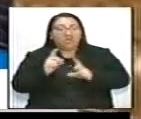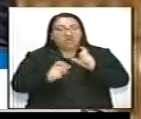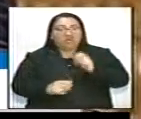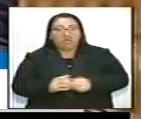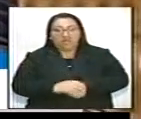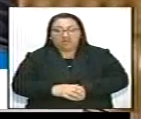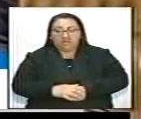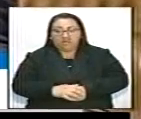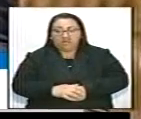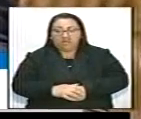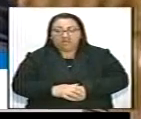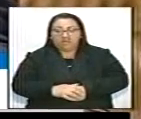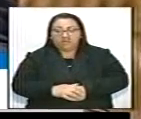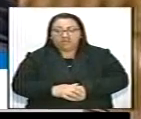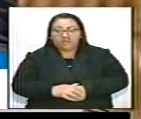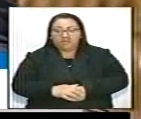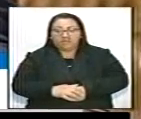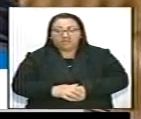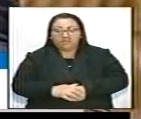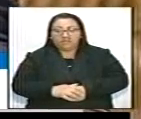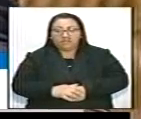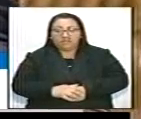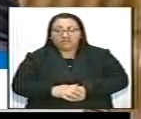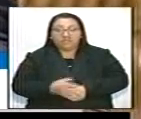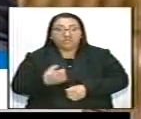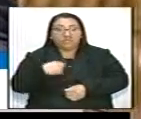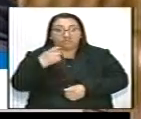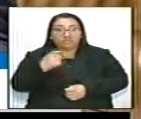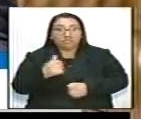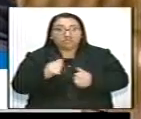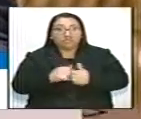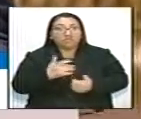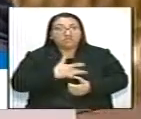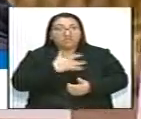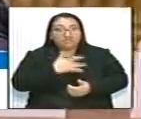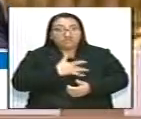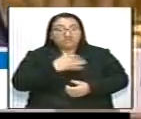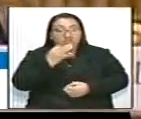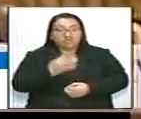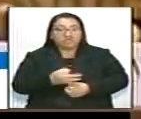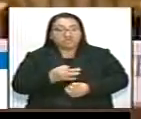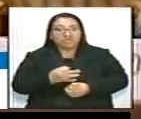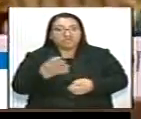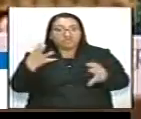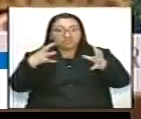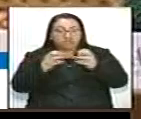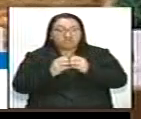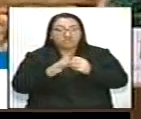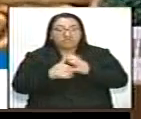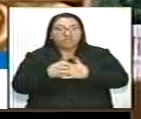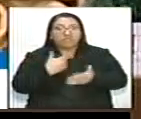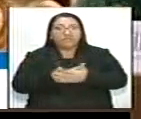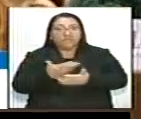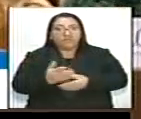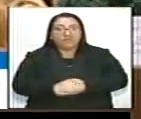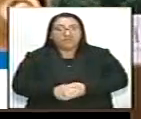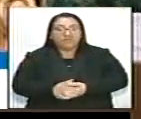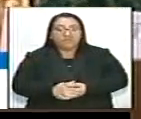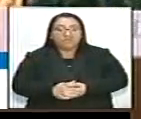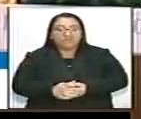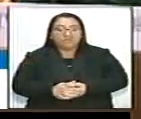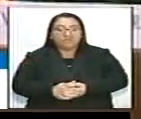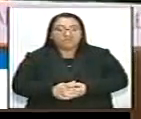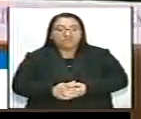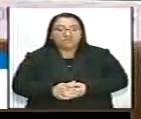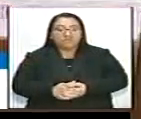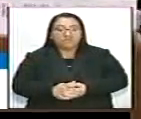ciudadanía. Como nos vean como personas con sensibilidad y humildad, íntegros en lo que proponemos, sabiendo que lo que